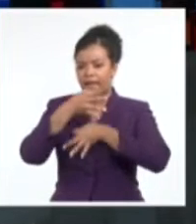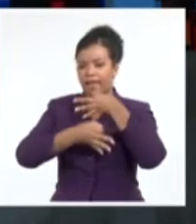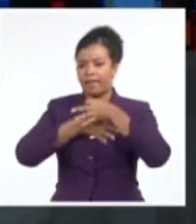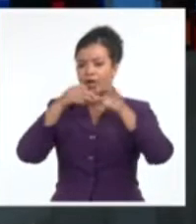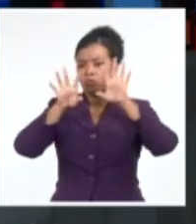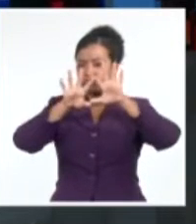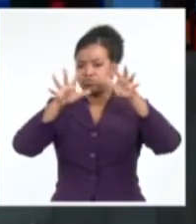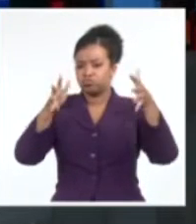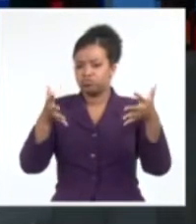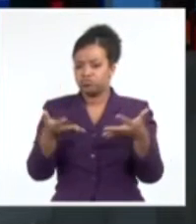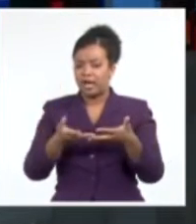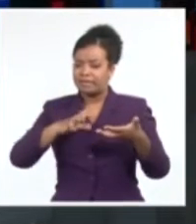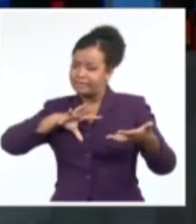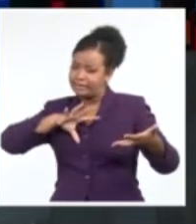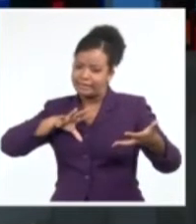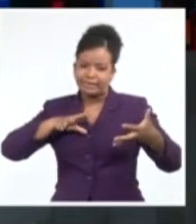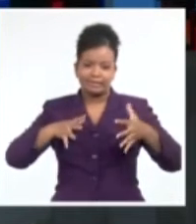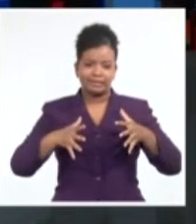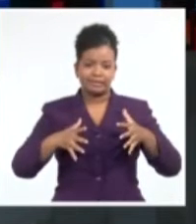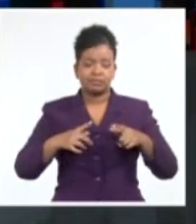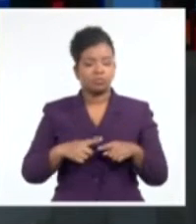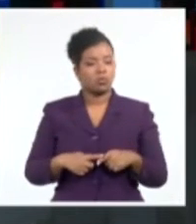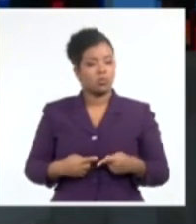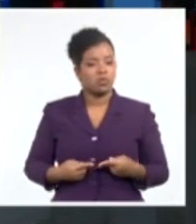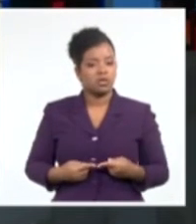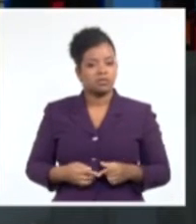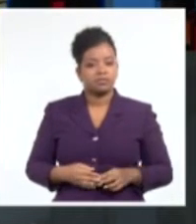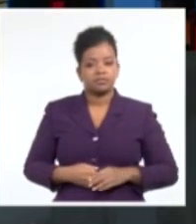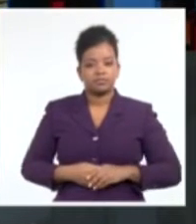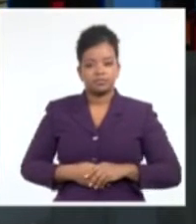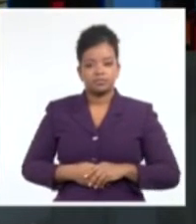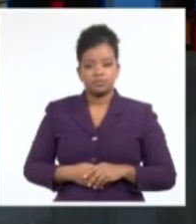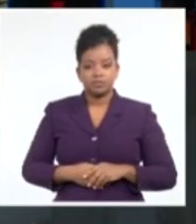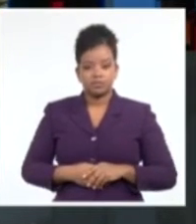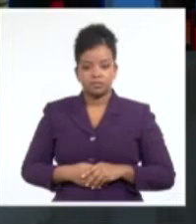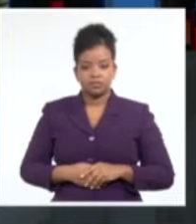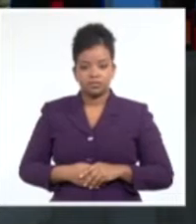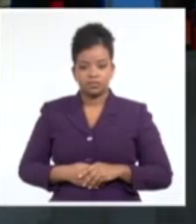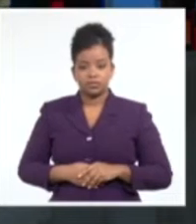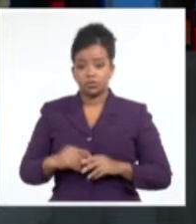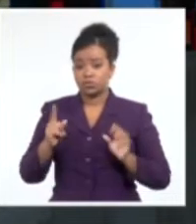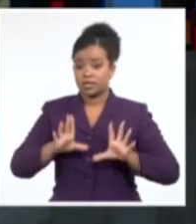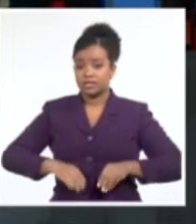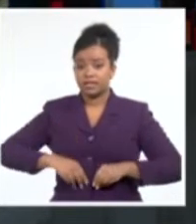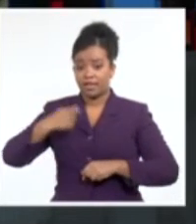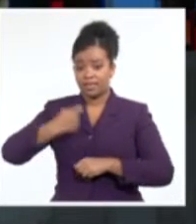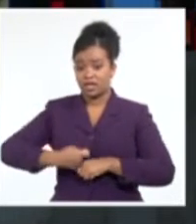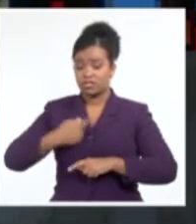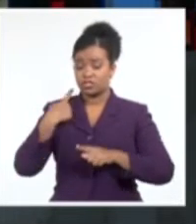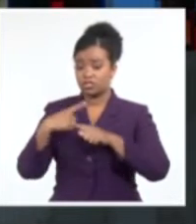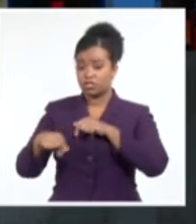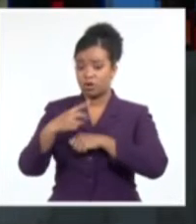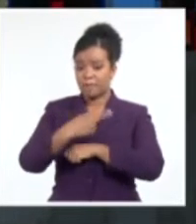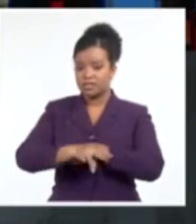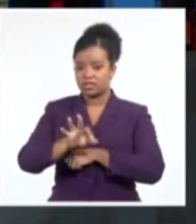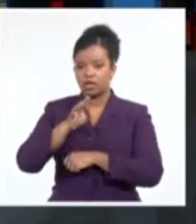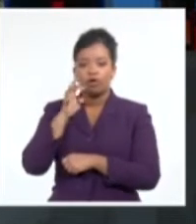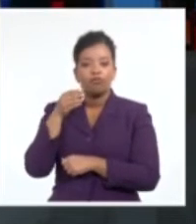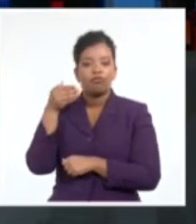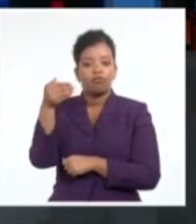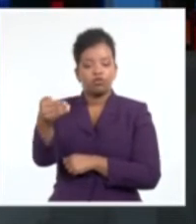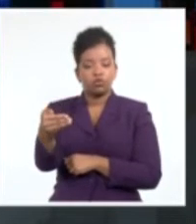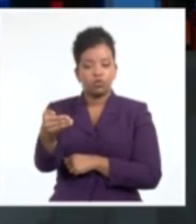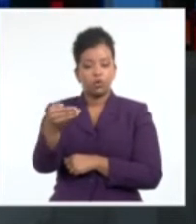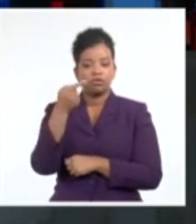se complejiza la medida, quiero decir, que Occidente se niega a respetar el derecho de otras naciones a escoger su futuro y usa